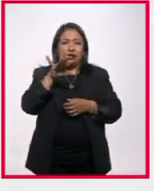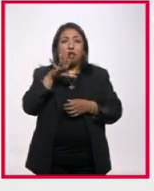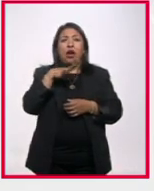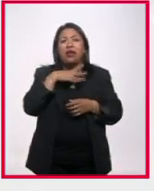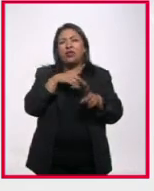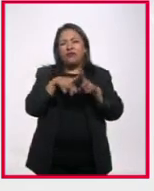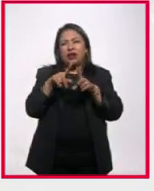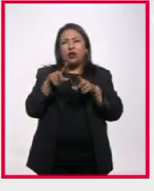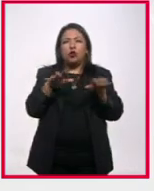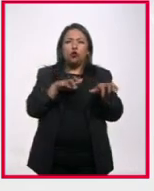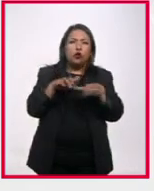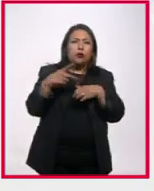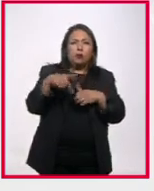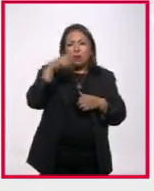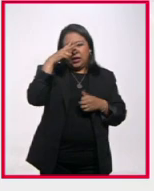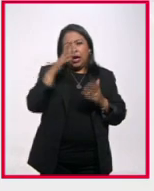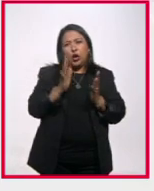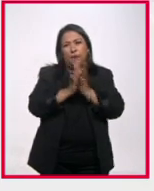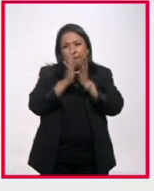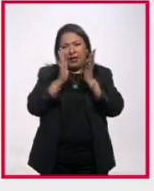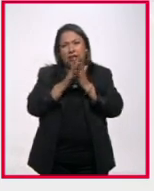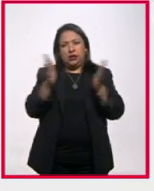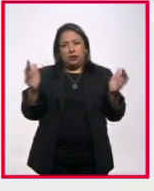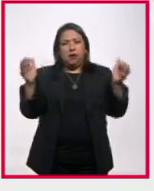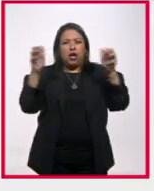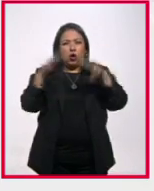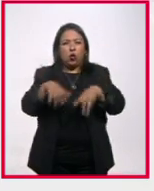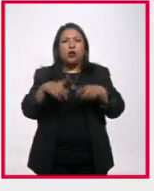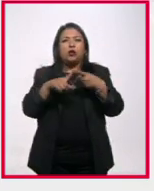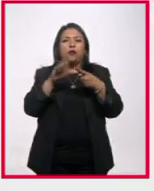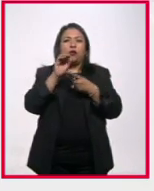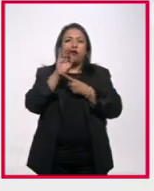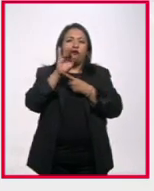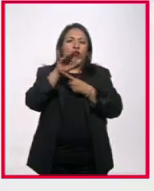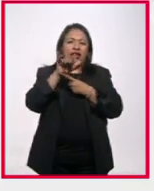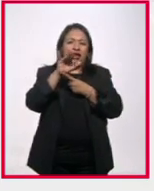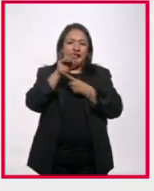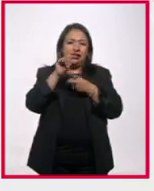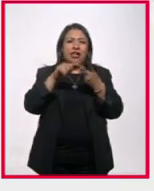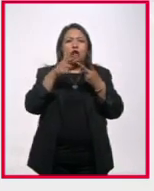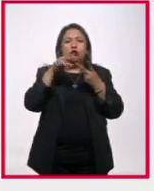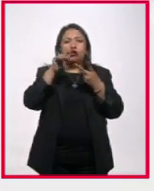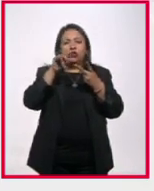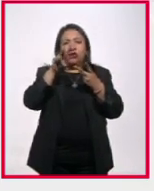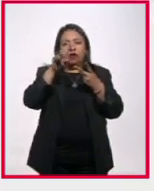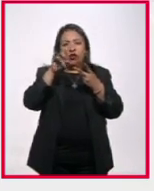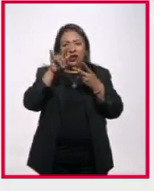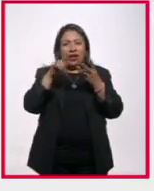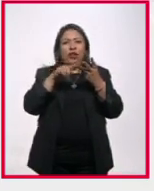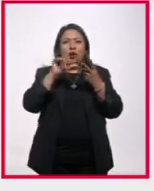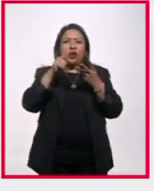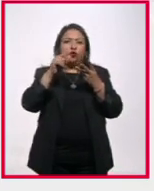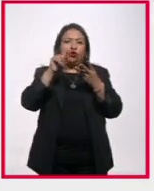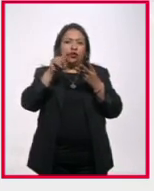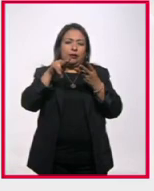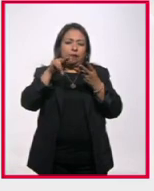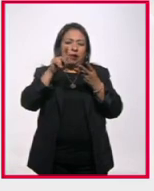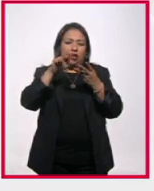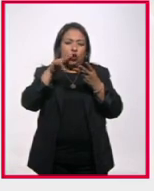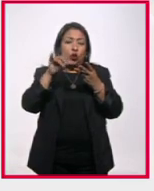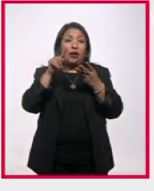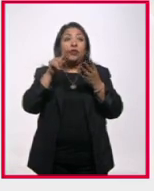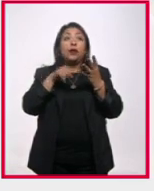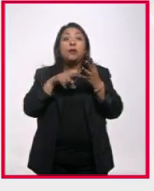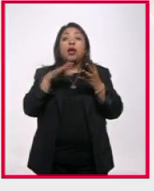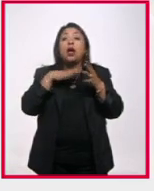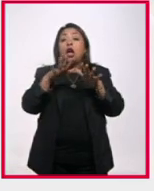los instrumentistas mexicanos que participan en este encuentro está Ofelia Castellanos, Gustavo Delgado y Agustín Peñuela. También